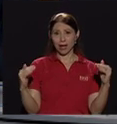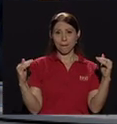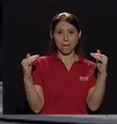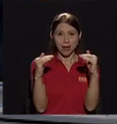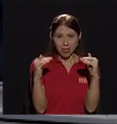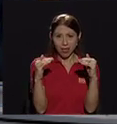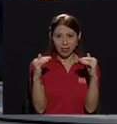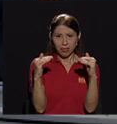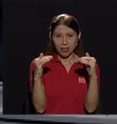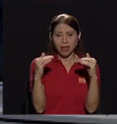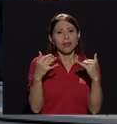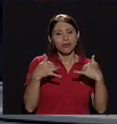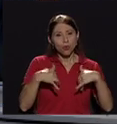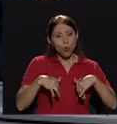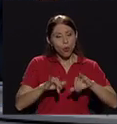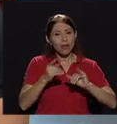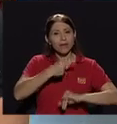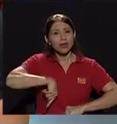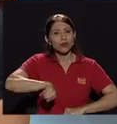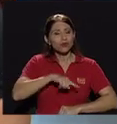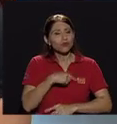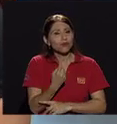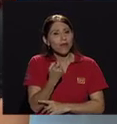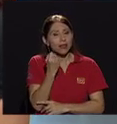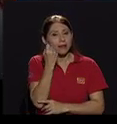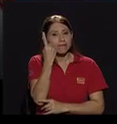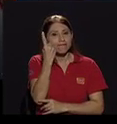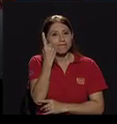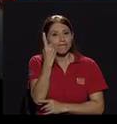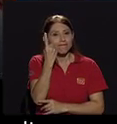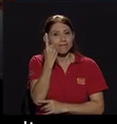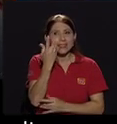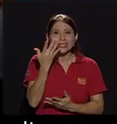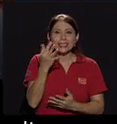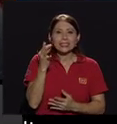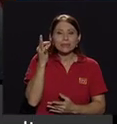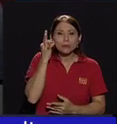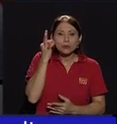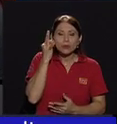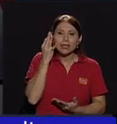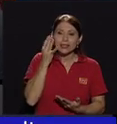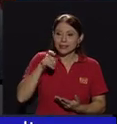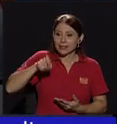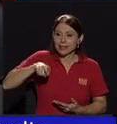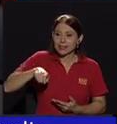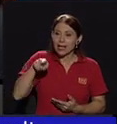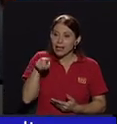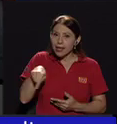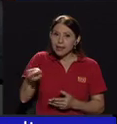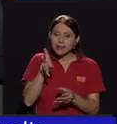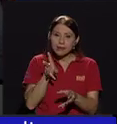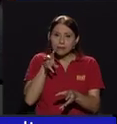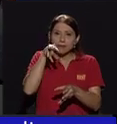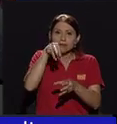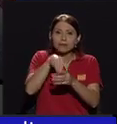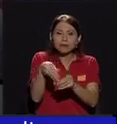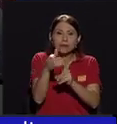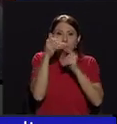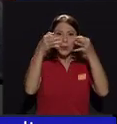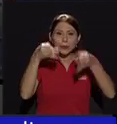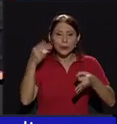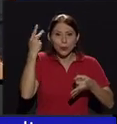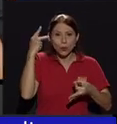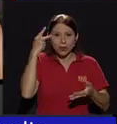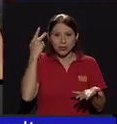que todavía nos falta como sociedad entender la necesidad de que las mujeres seamos parte de las decisiones políticas,